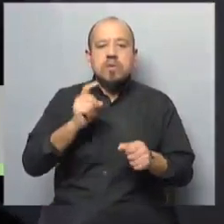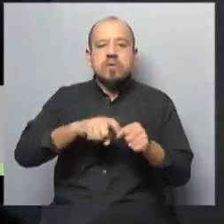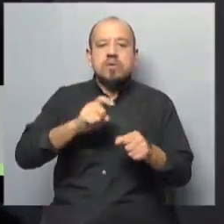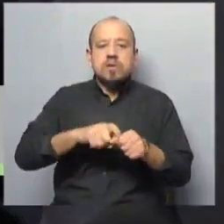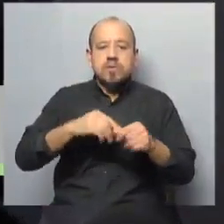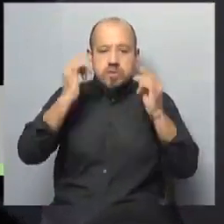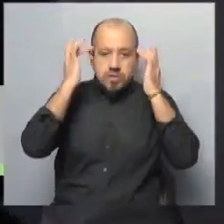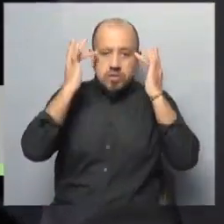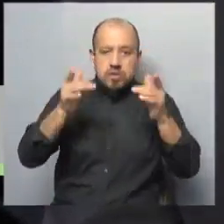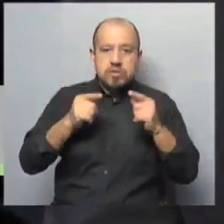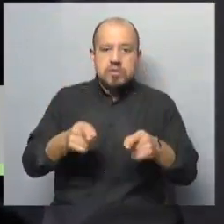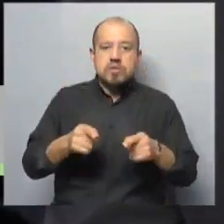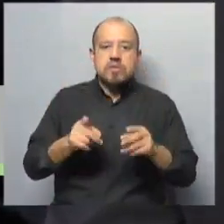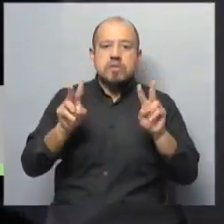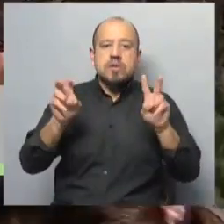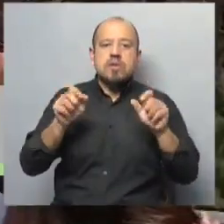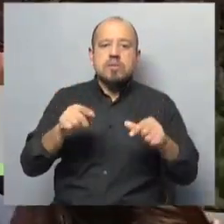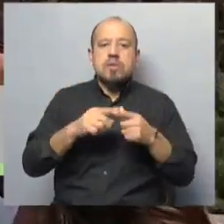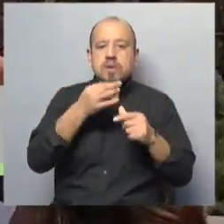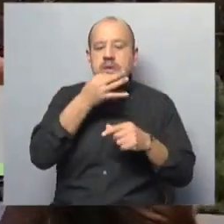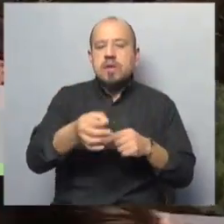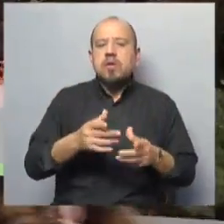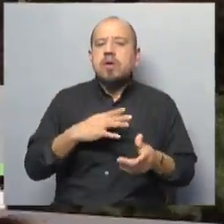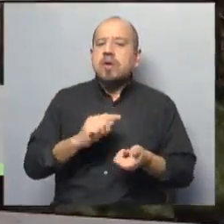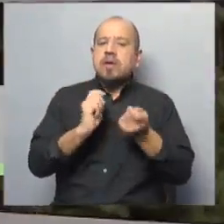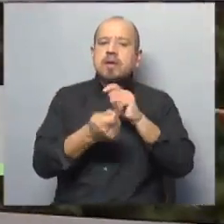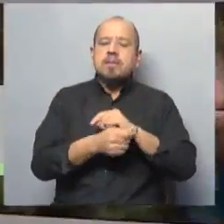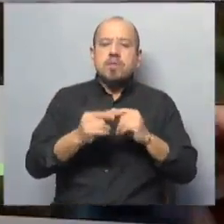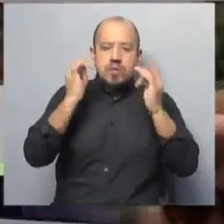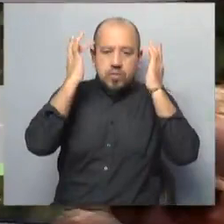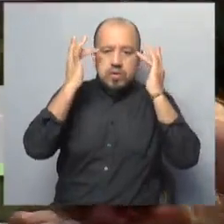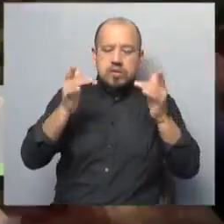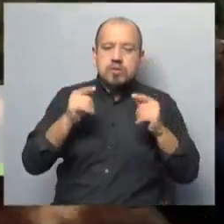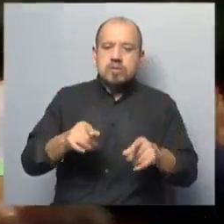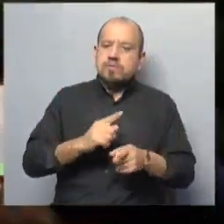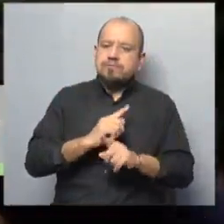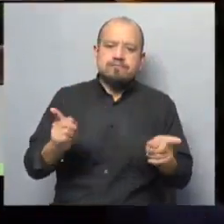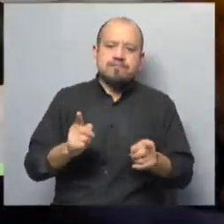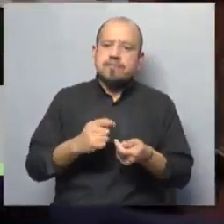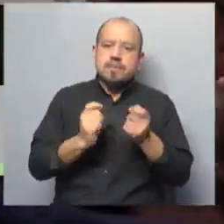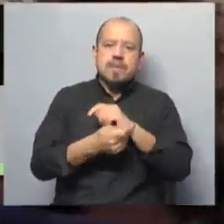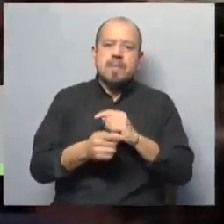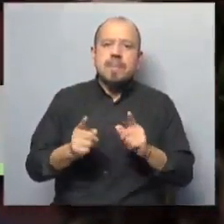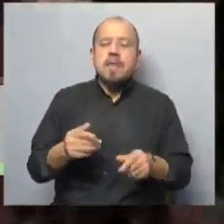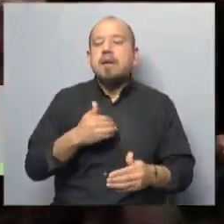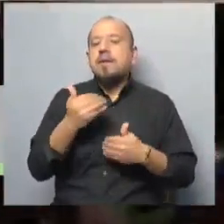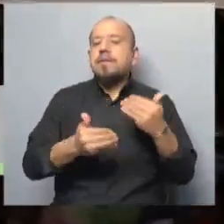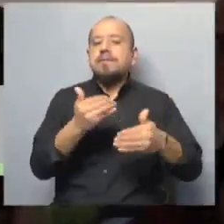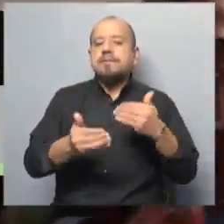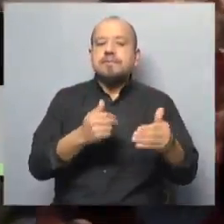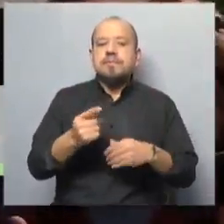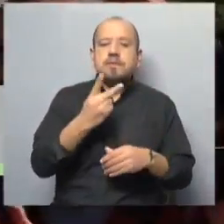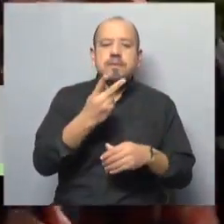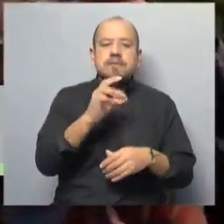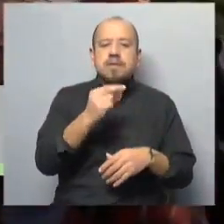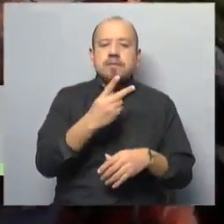pública. Sobre este último tema, el presidente dijo que la transformación educativa no será frenada por las protestas y que se pondrá en marcha en